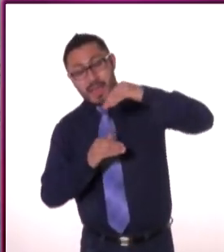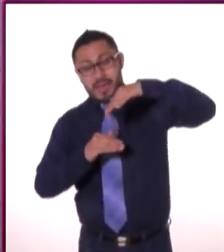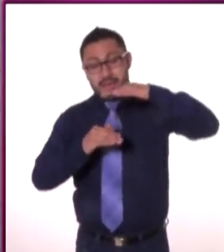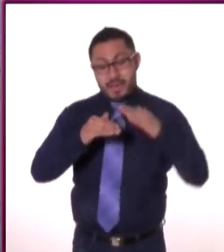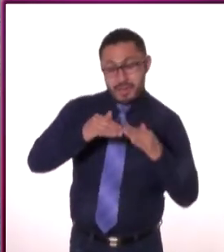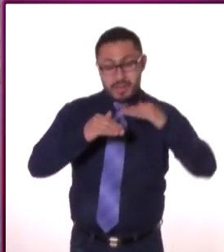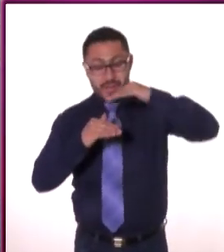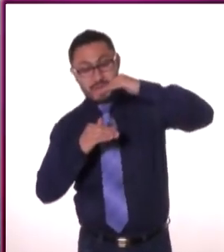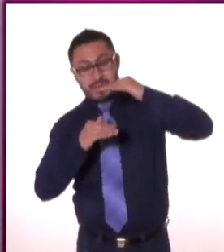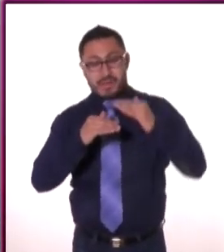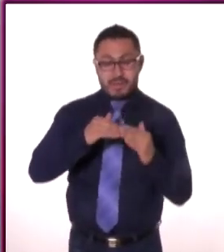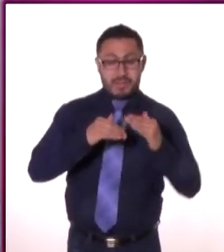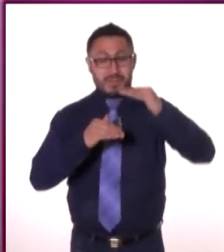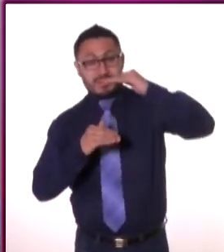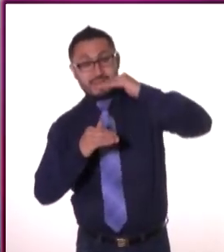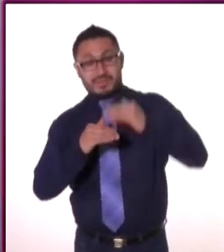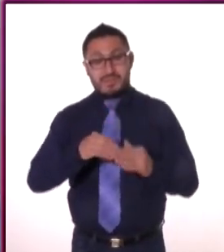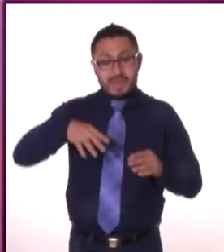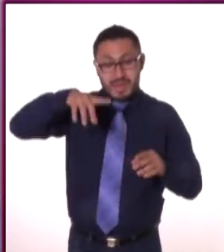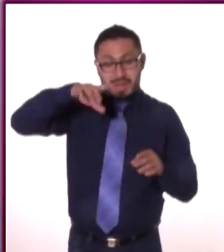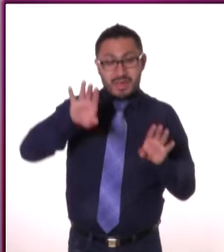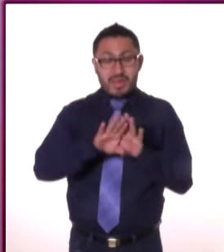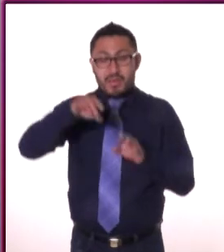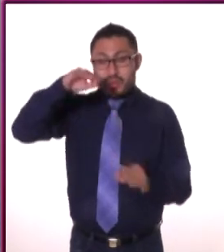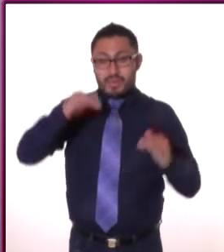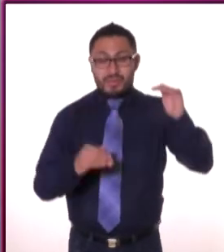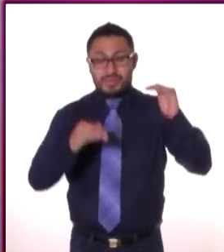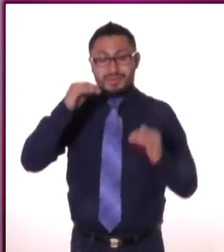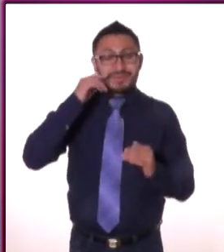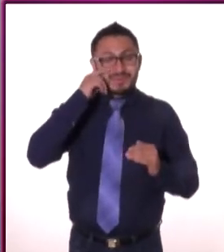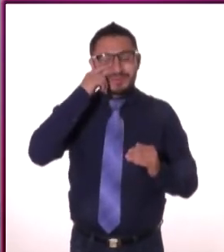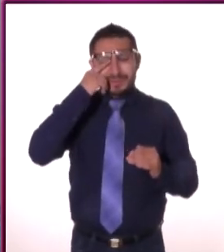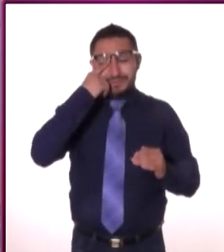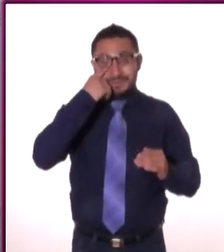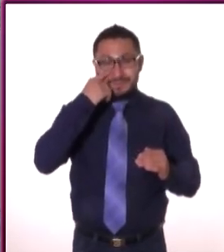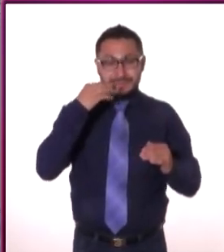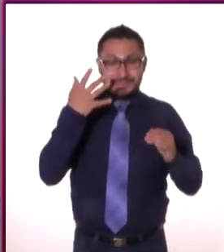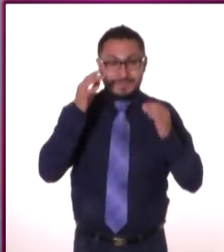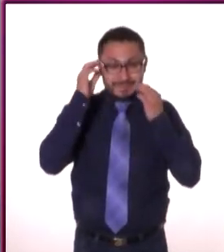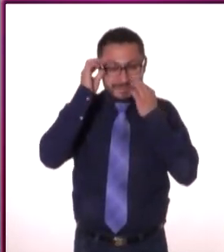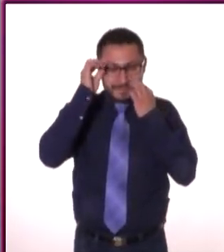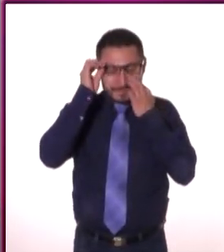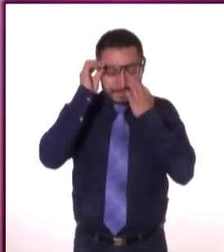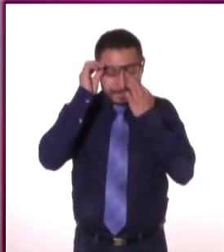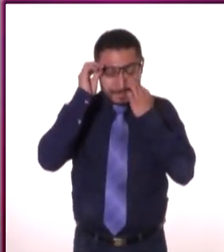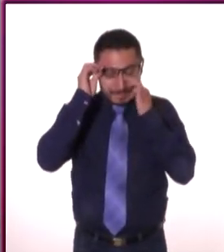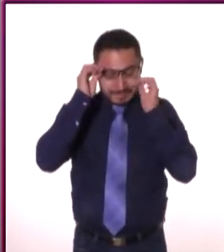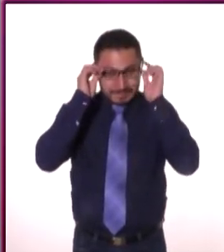arriba hay otra palanca que uso para hacer fuerza sobre la de abajo, y esa es como el sub y bajas, el punto de apoyo está en medio.